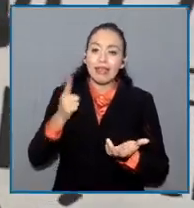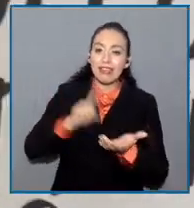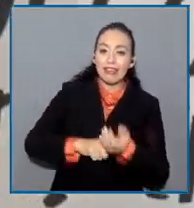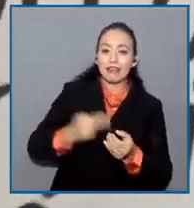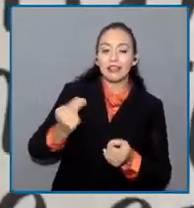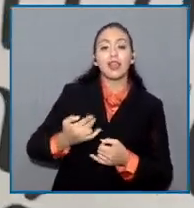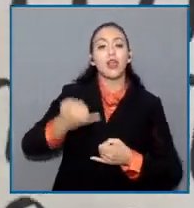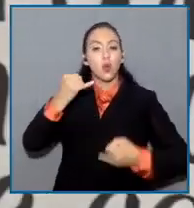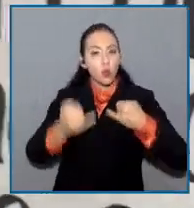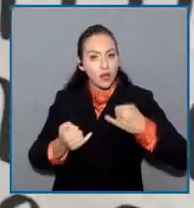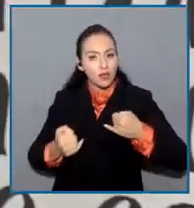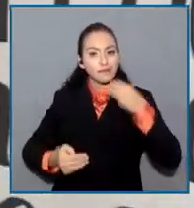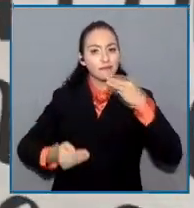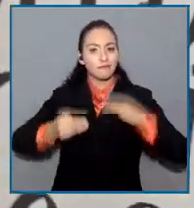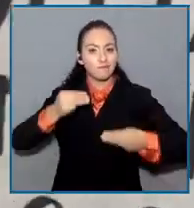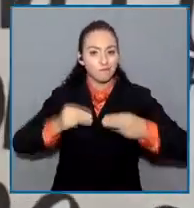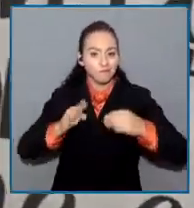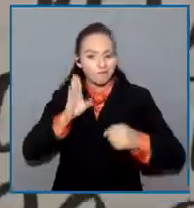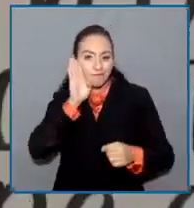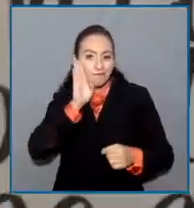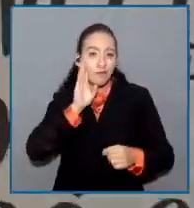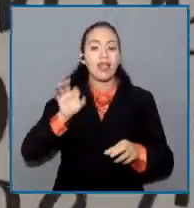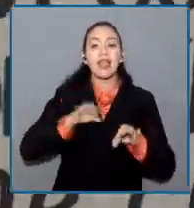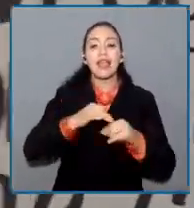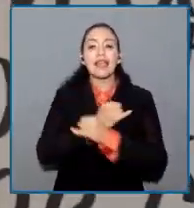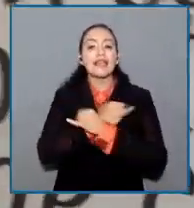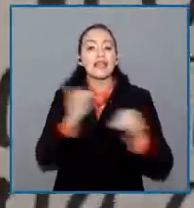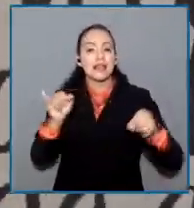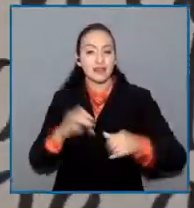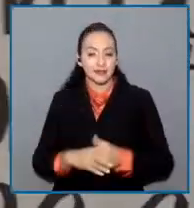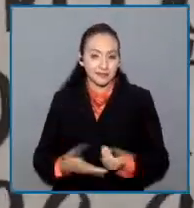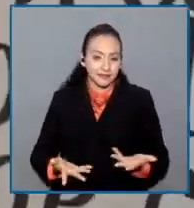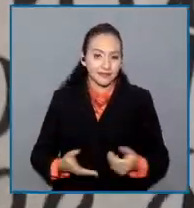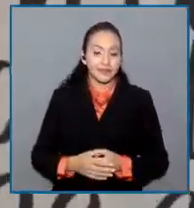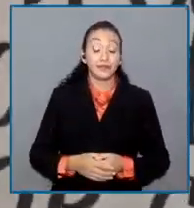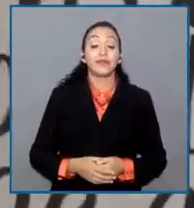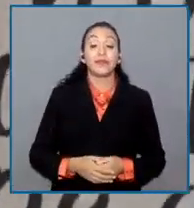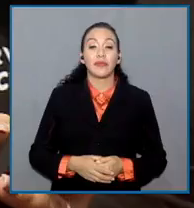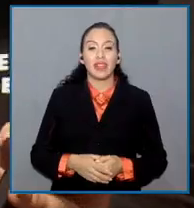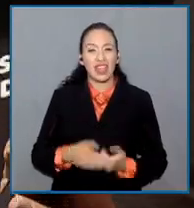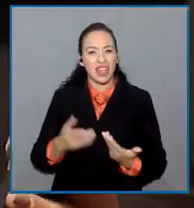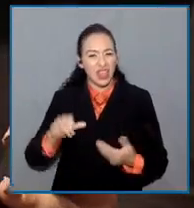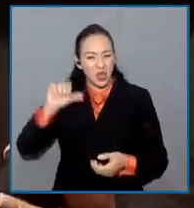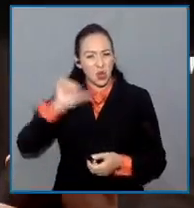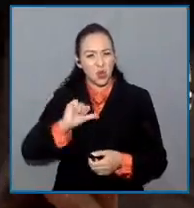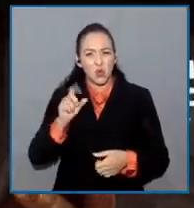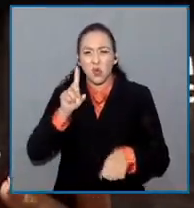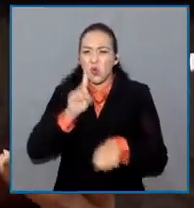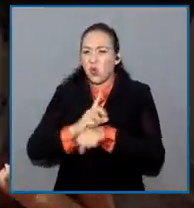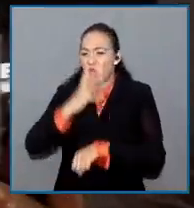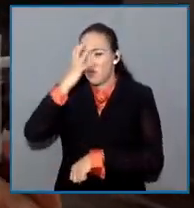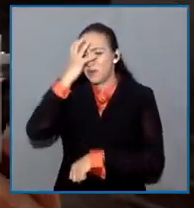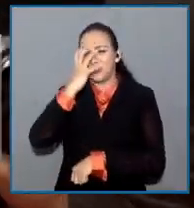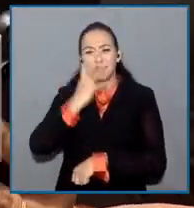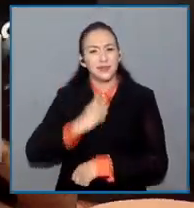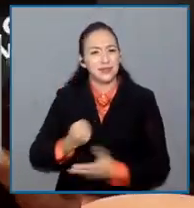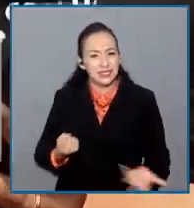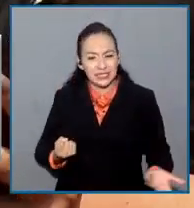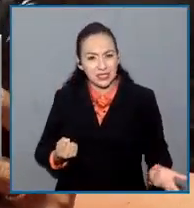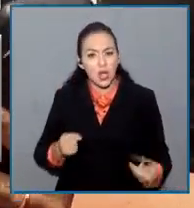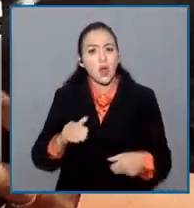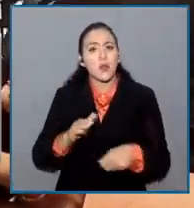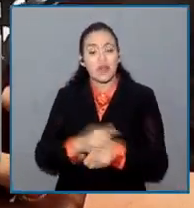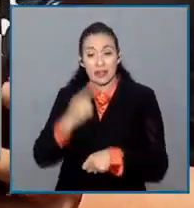este día gris, son pocas las palabras que puede decirse frente a personas que con gran vocación han